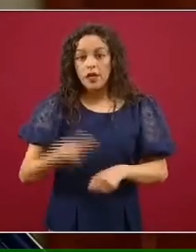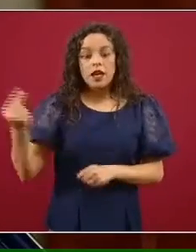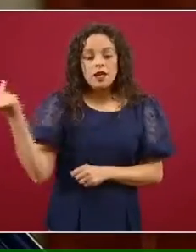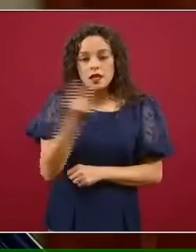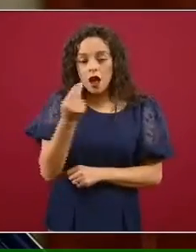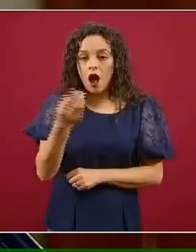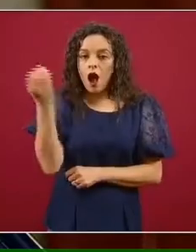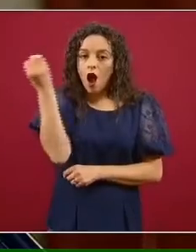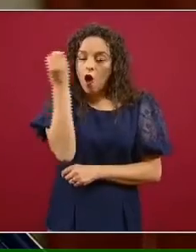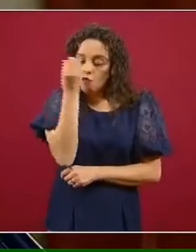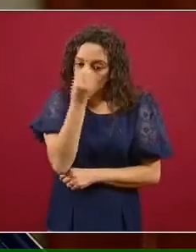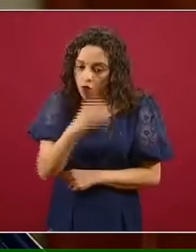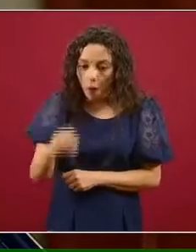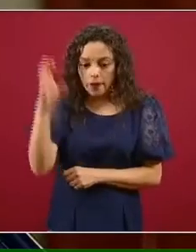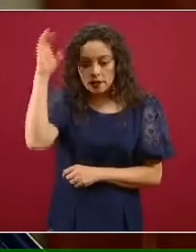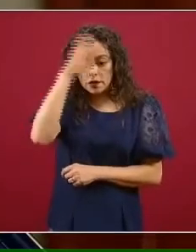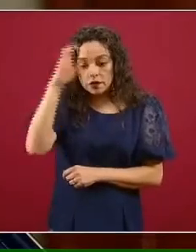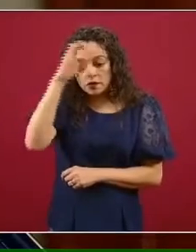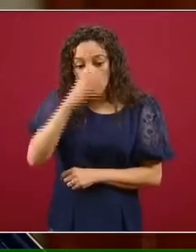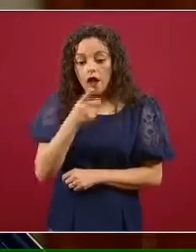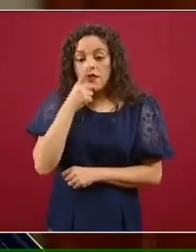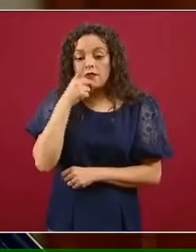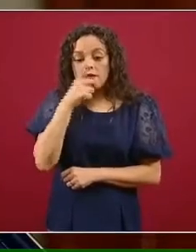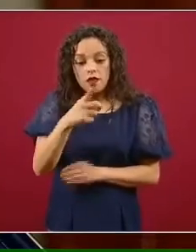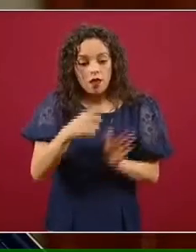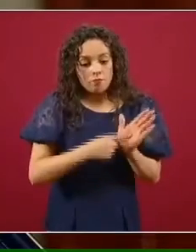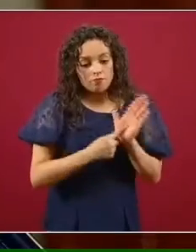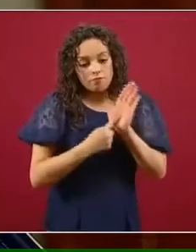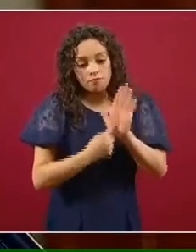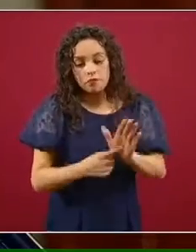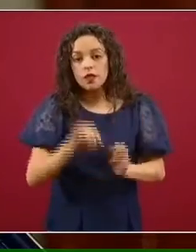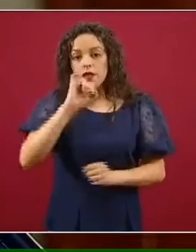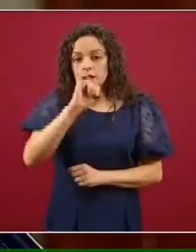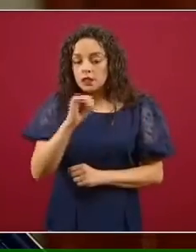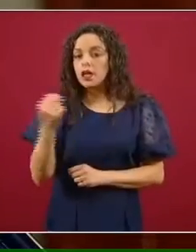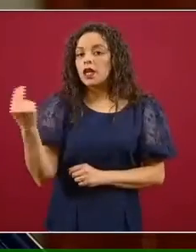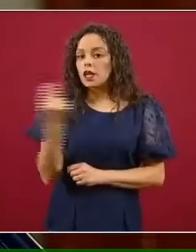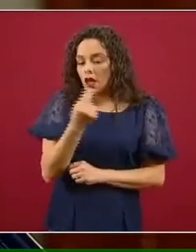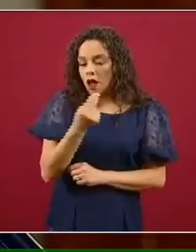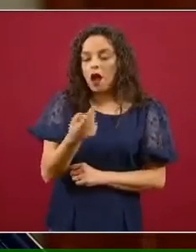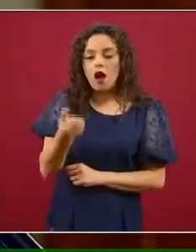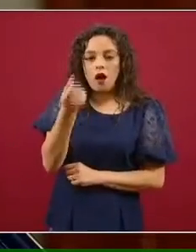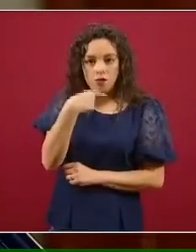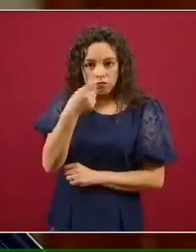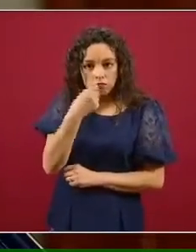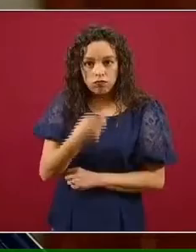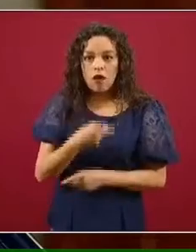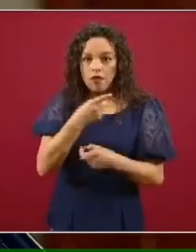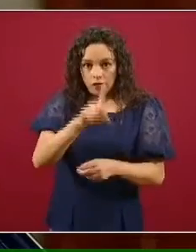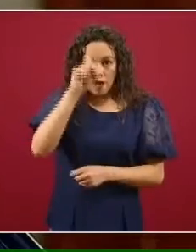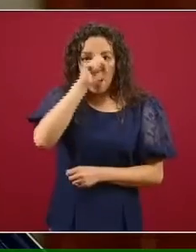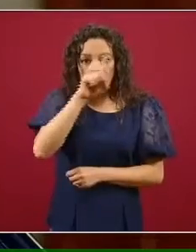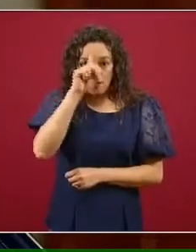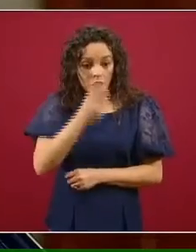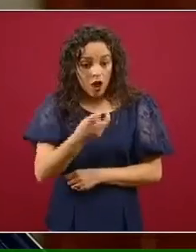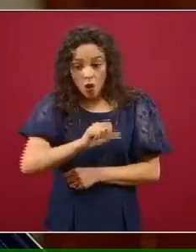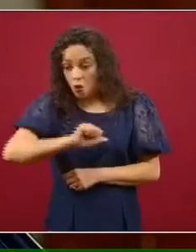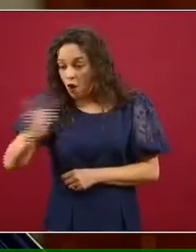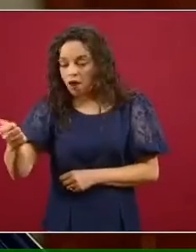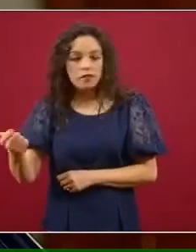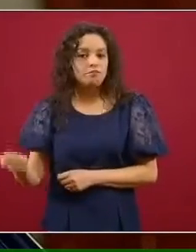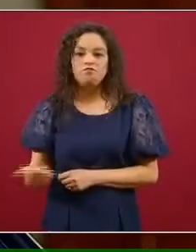necesitamos para poder llegar a los tratamientos que sí pudieran ser recomendables y que ponen en